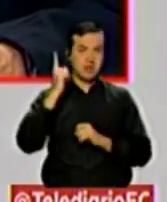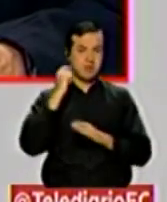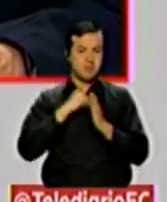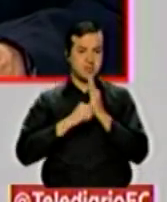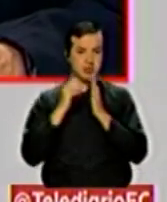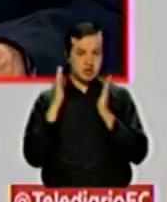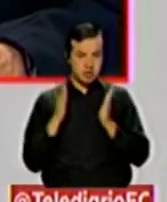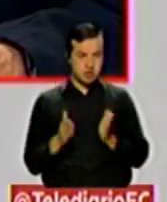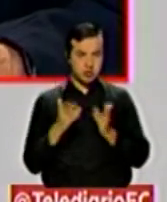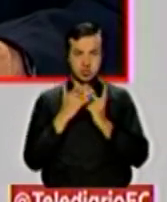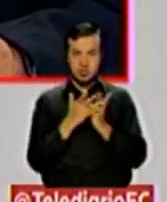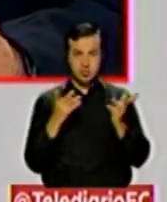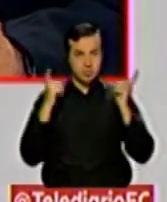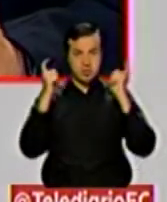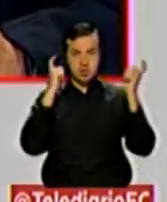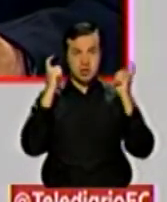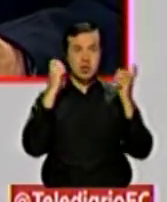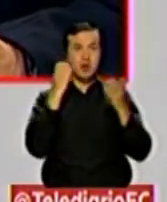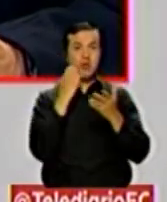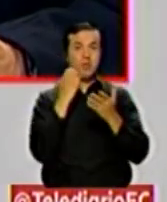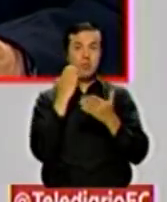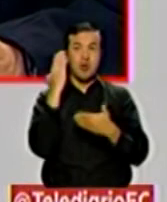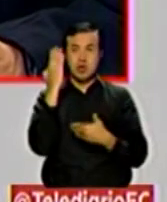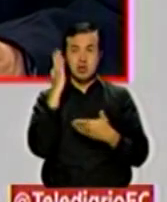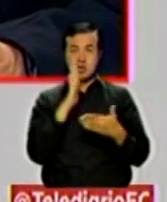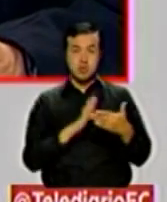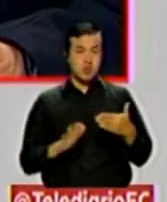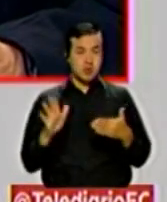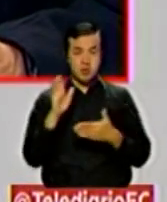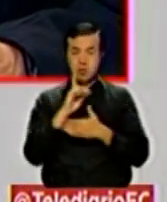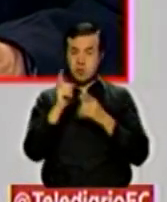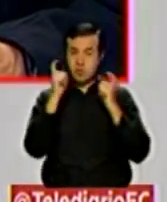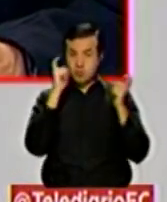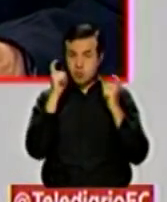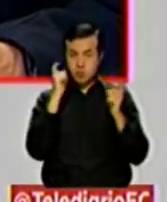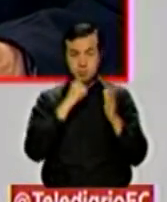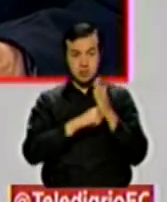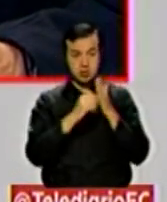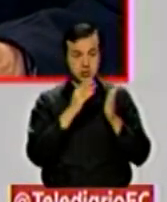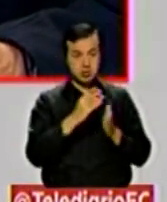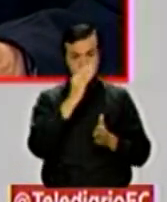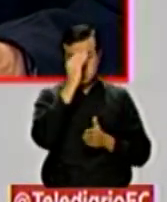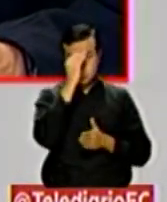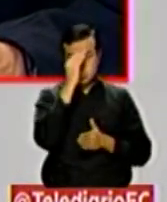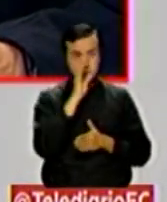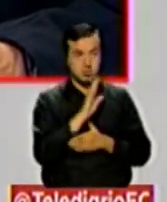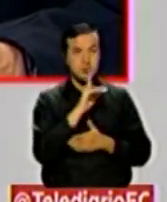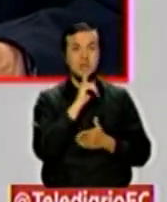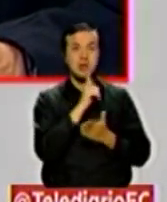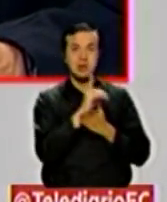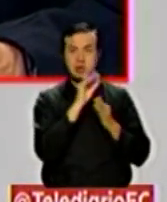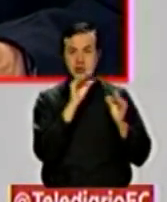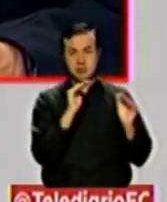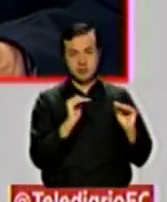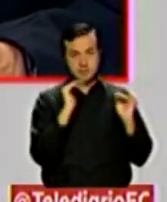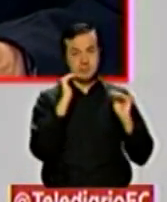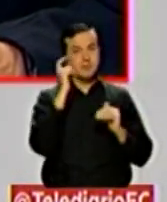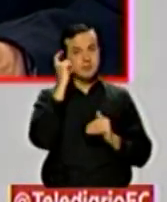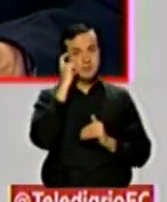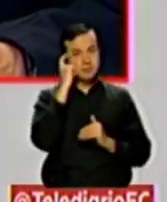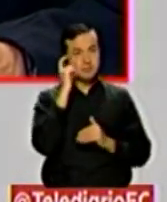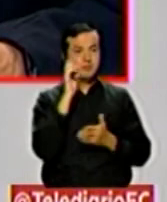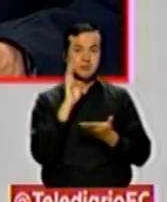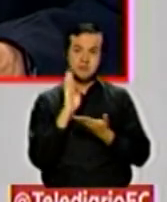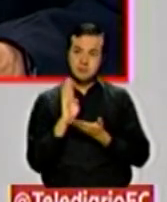era el que manejaba la macropolítica del Ecuador. Hay un ministro de educación que también es de excelencia. Creo que en el